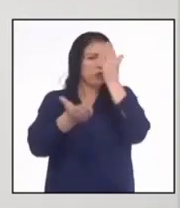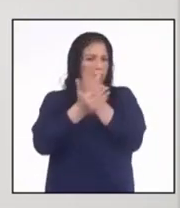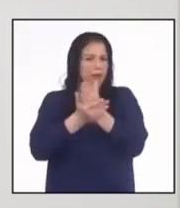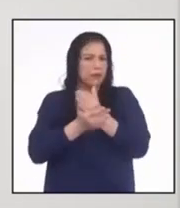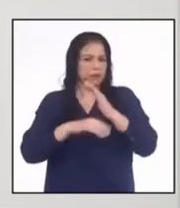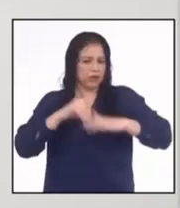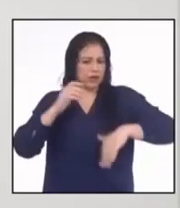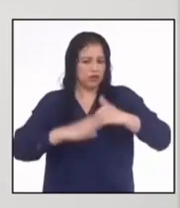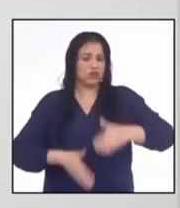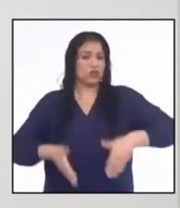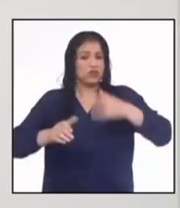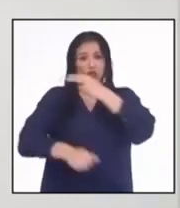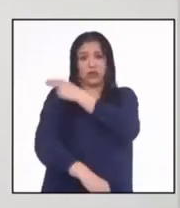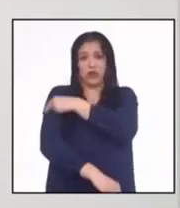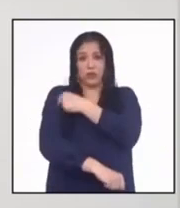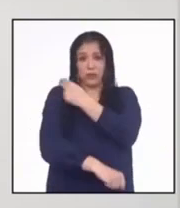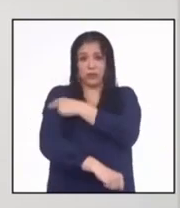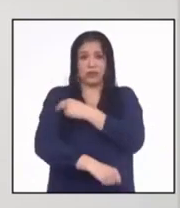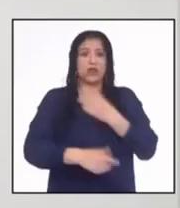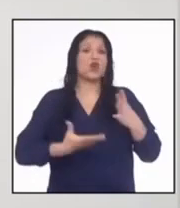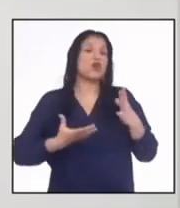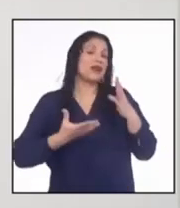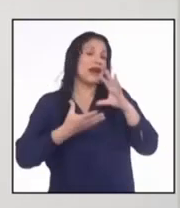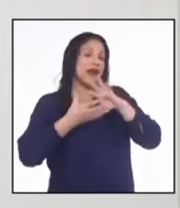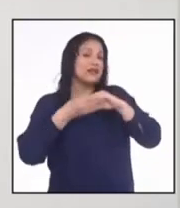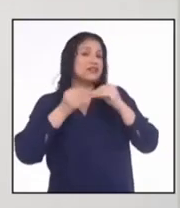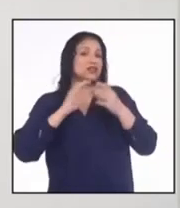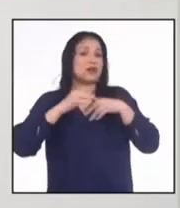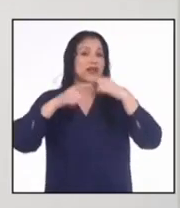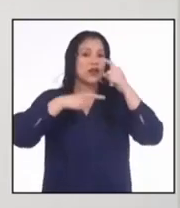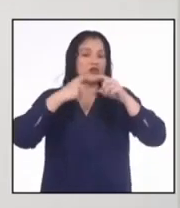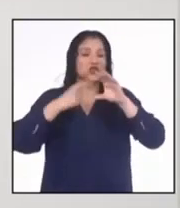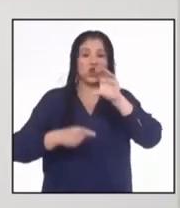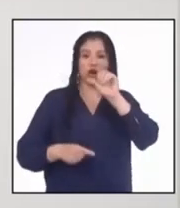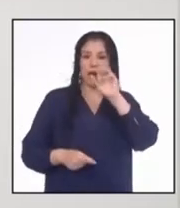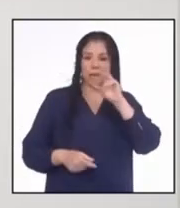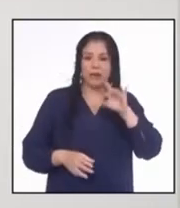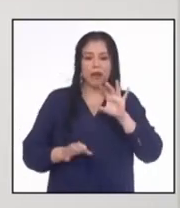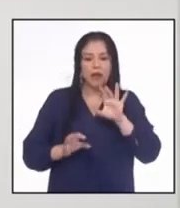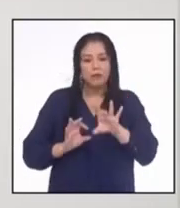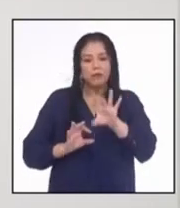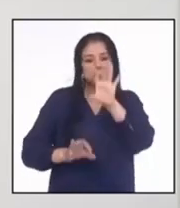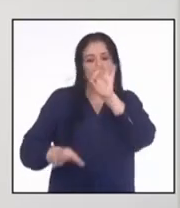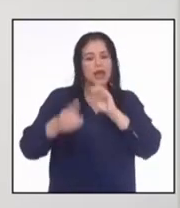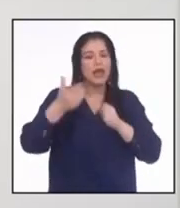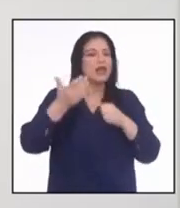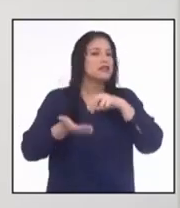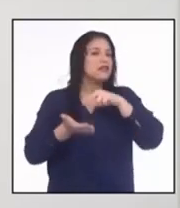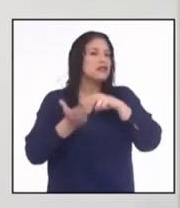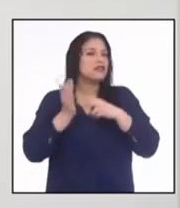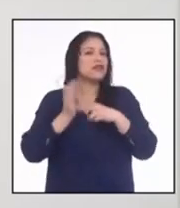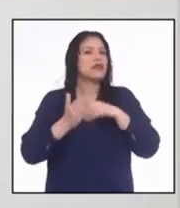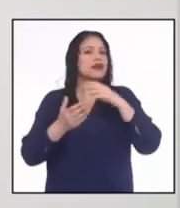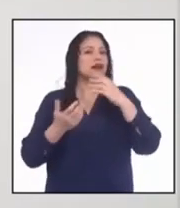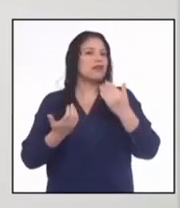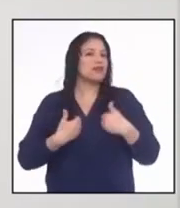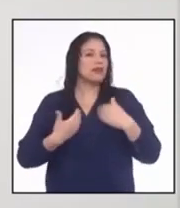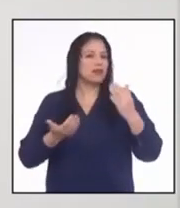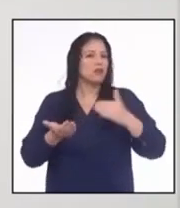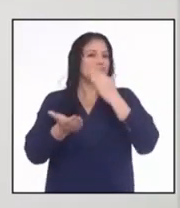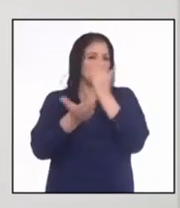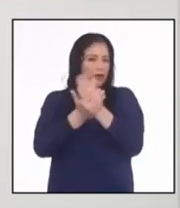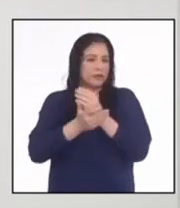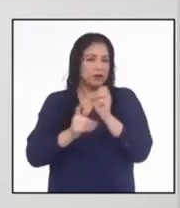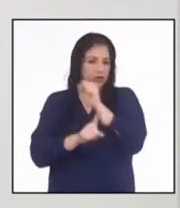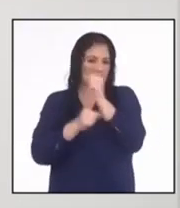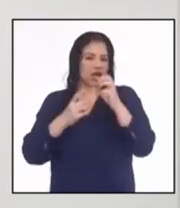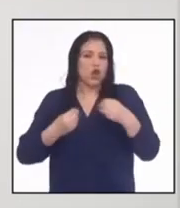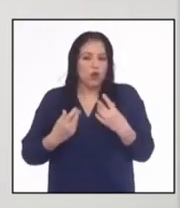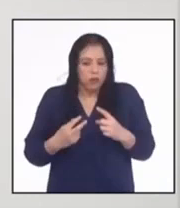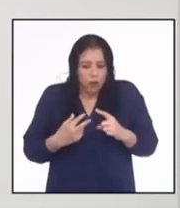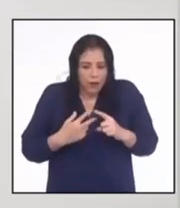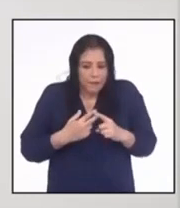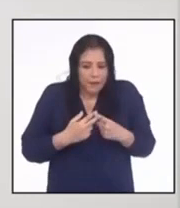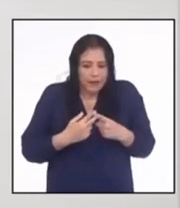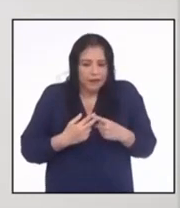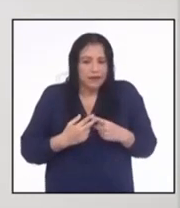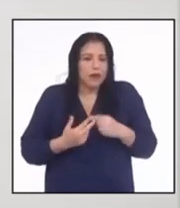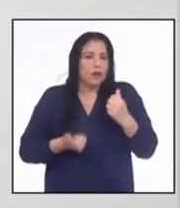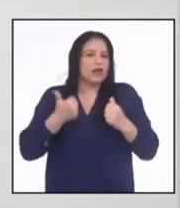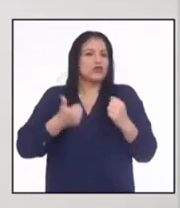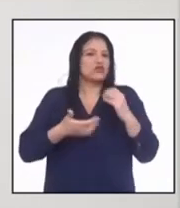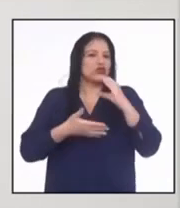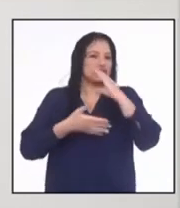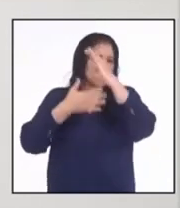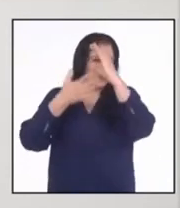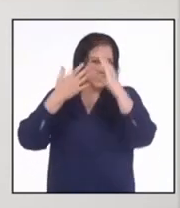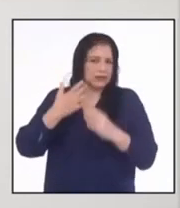un hospital con la historia de Camila. Hemos identificado lo que implica un conflicto social, cómo se forma, de qué se